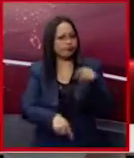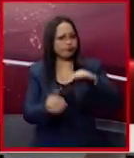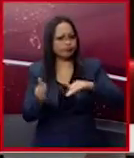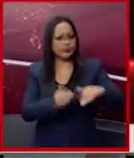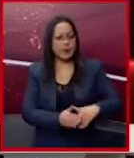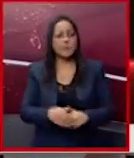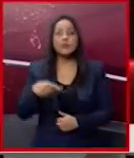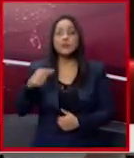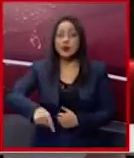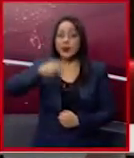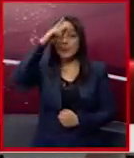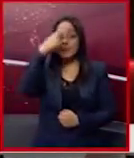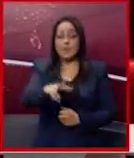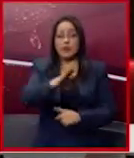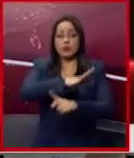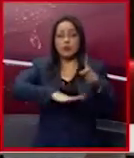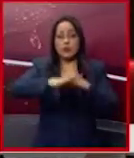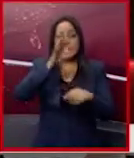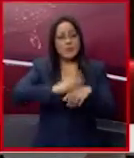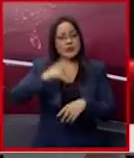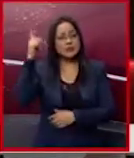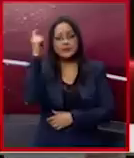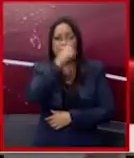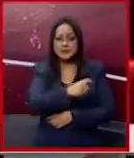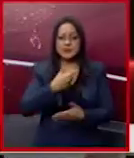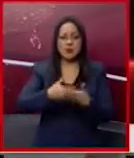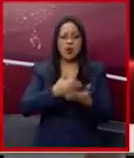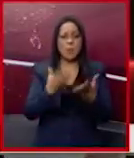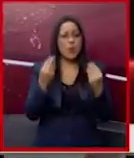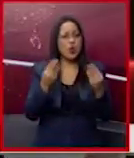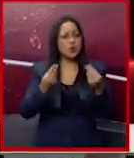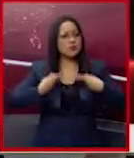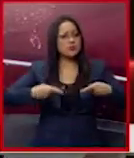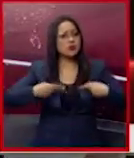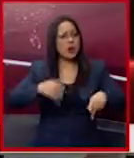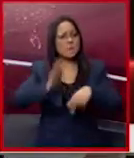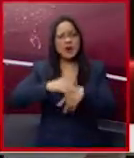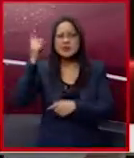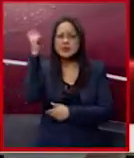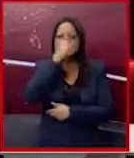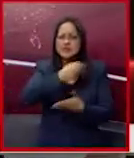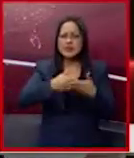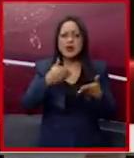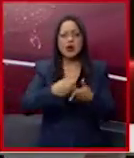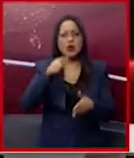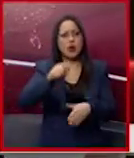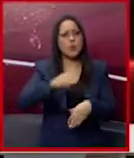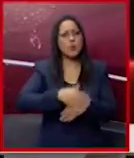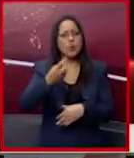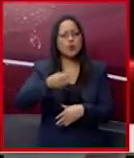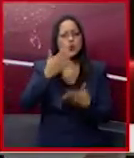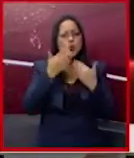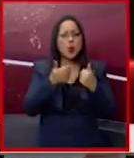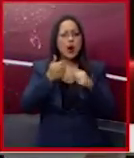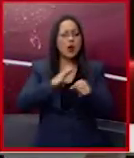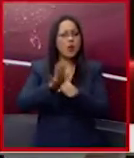pública mexicana es cada vez más compleja, somos muchos y muy complicados los mexicanos y por eso ha habido necesidad de